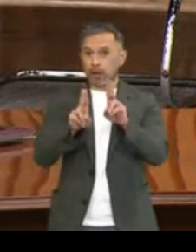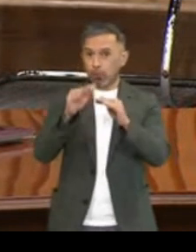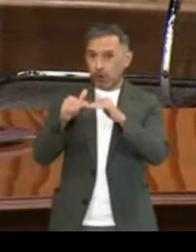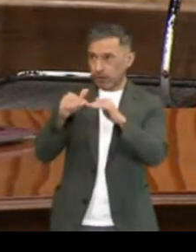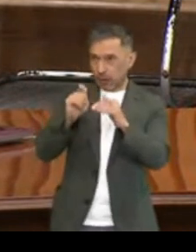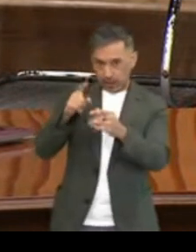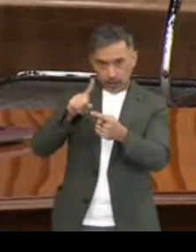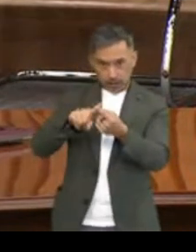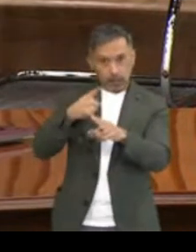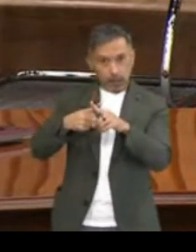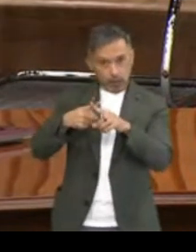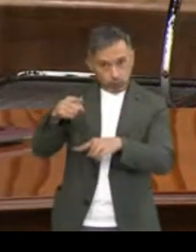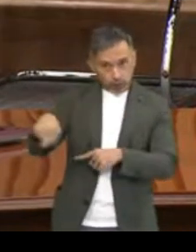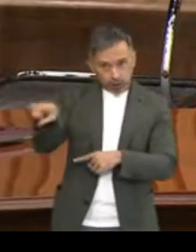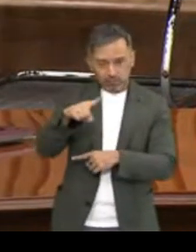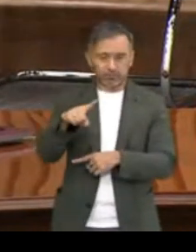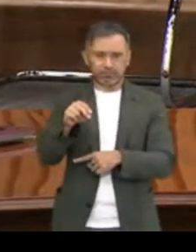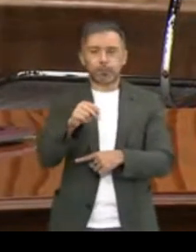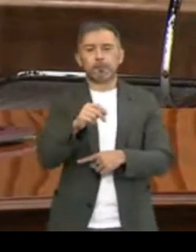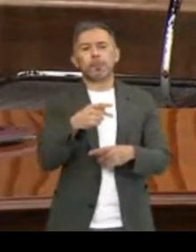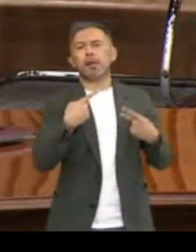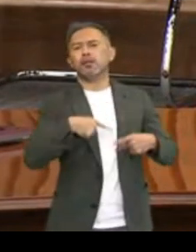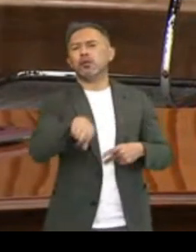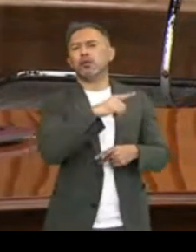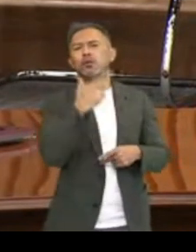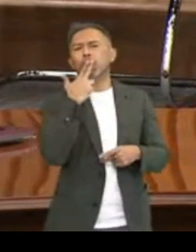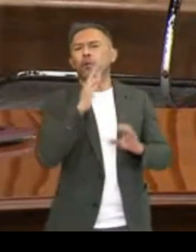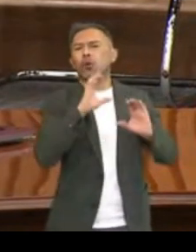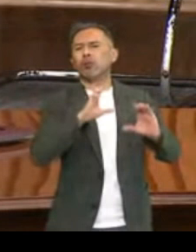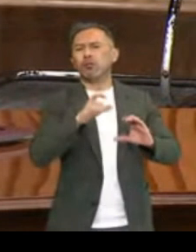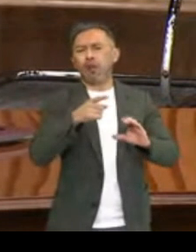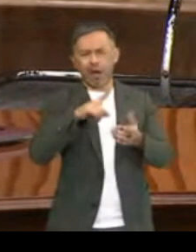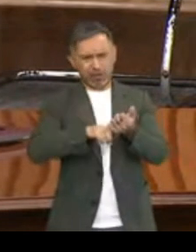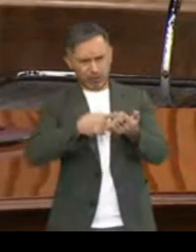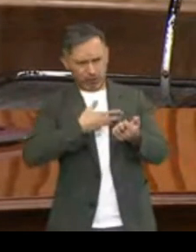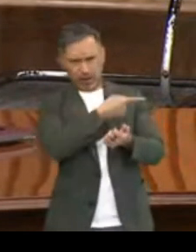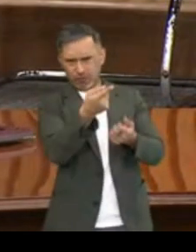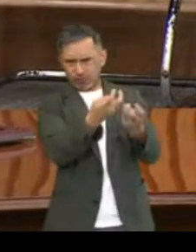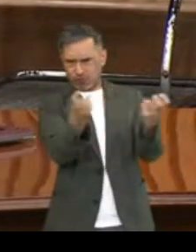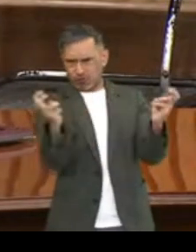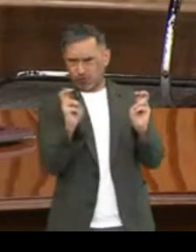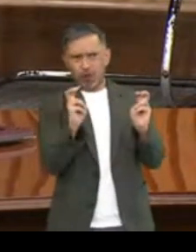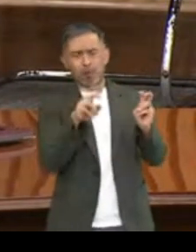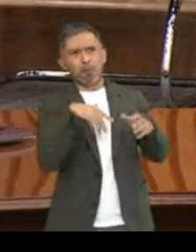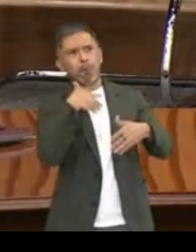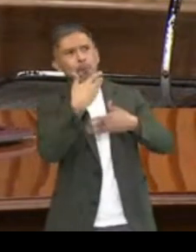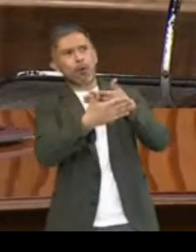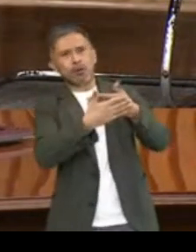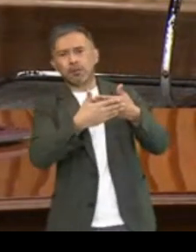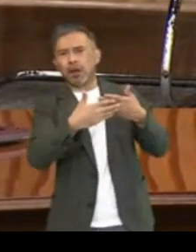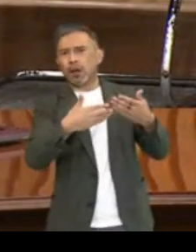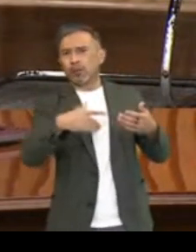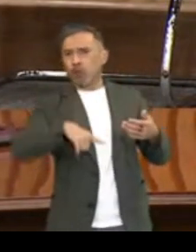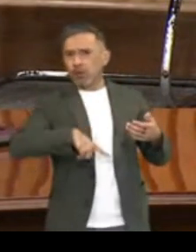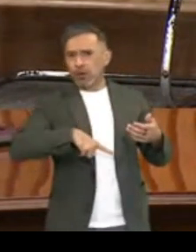los conservadores, como a muchos de los que aquí están sentados, les aterra la figura de la reelección. Por supuesto, cuando no